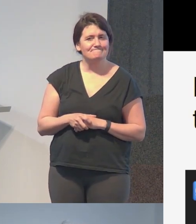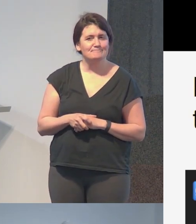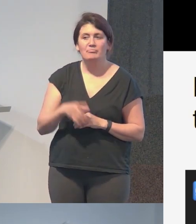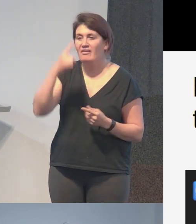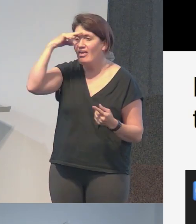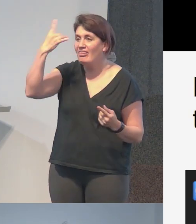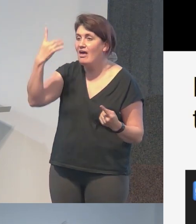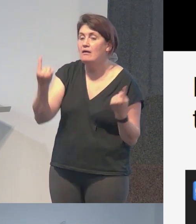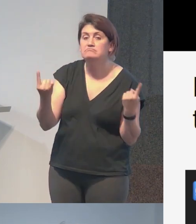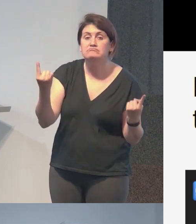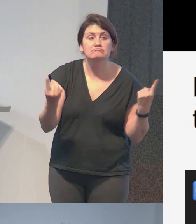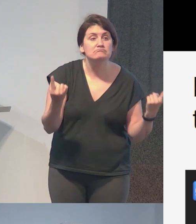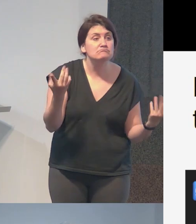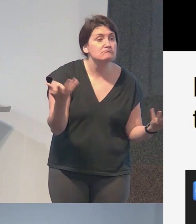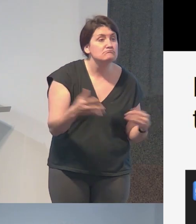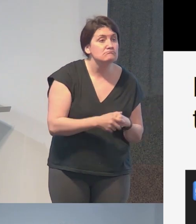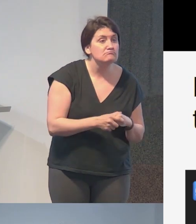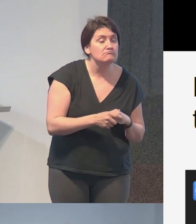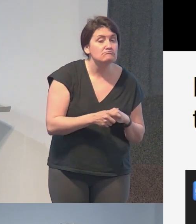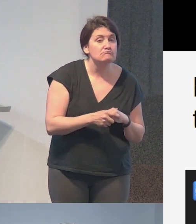¿Alguna idea?